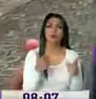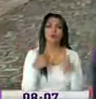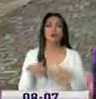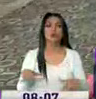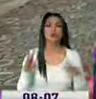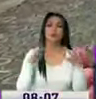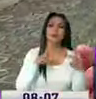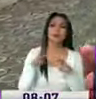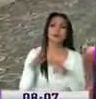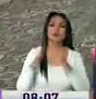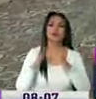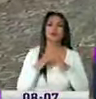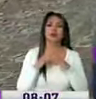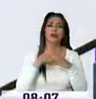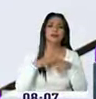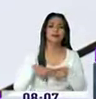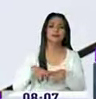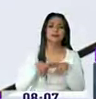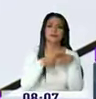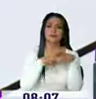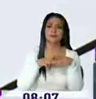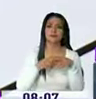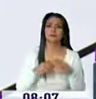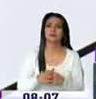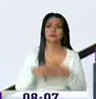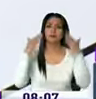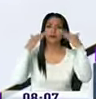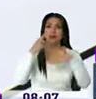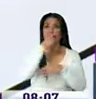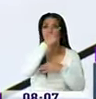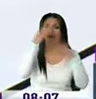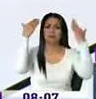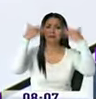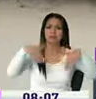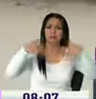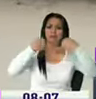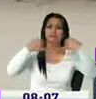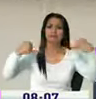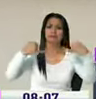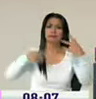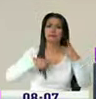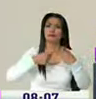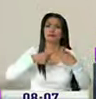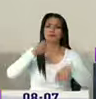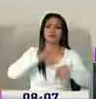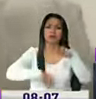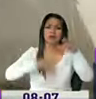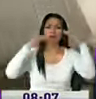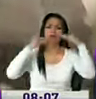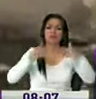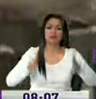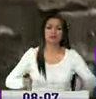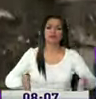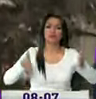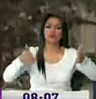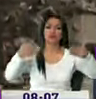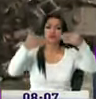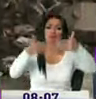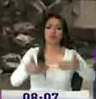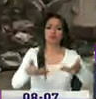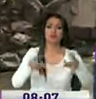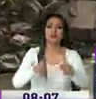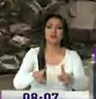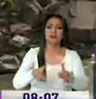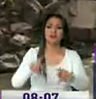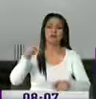alrededor de su propiedad. Hojas de zinc sobre el cableado de luz eléctrica, daños en techos, muros, cerramientos e incluso en un